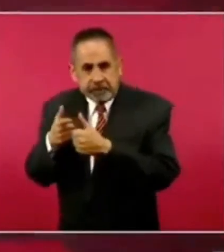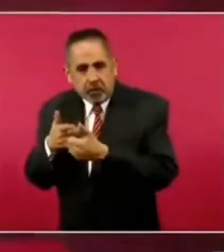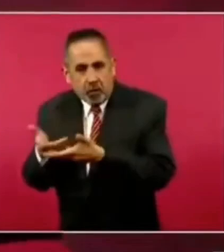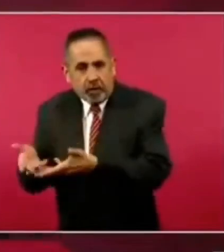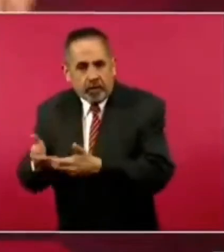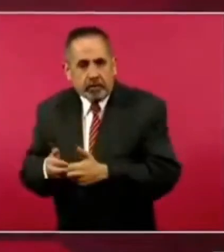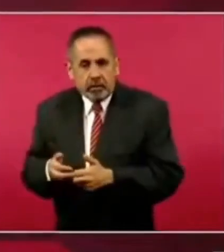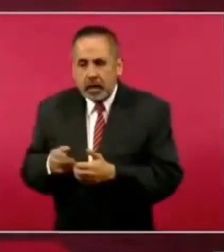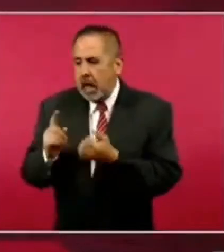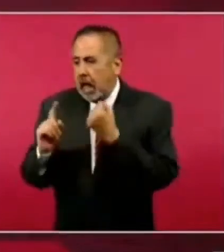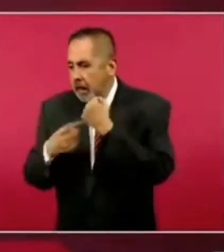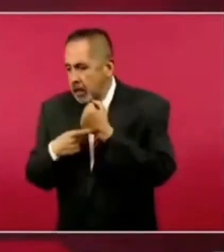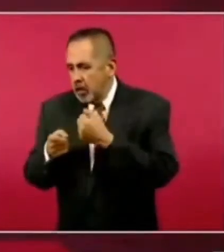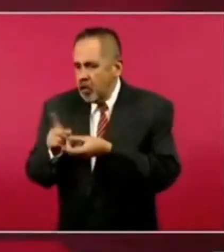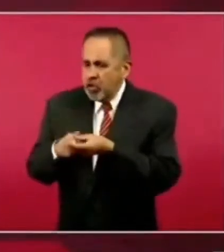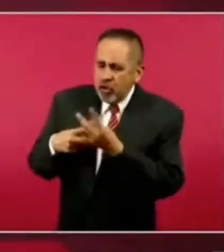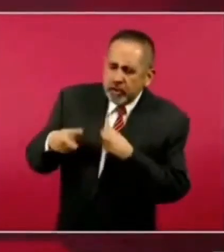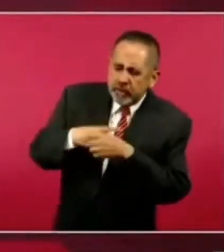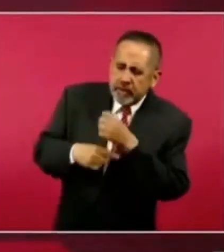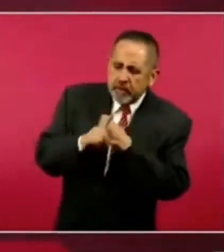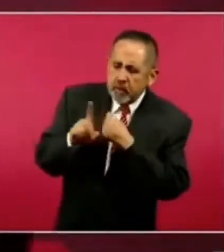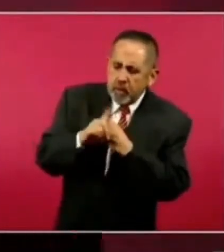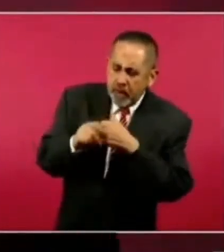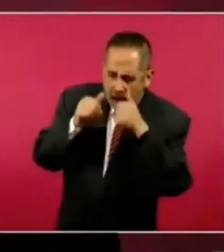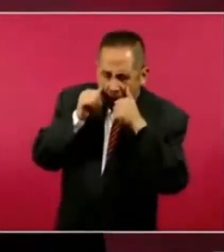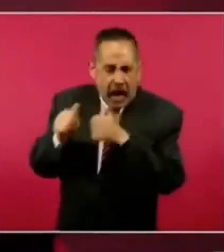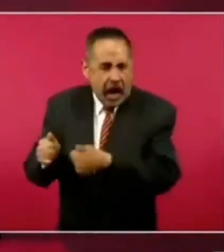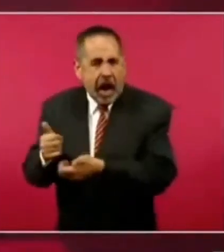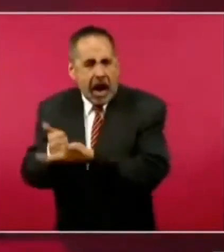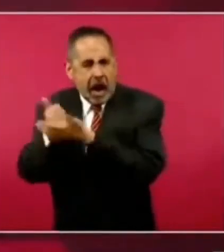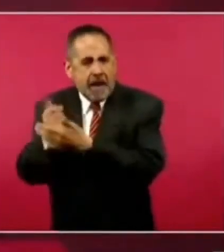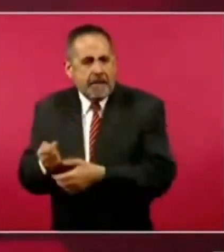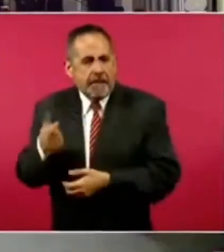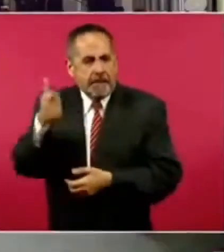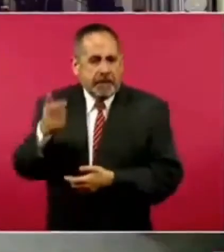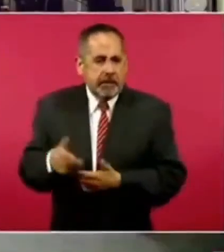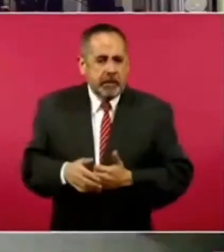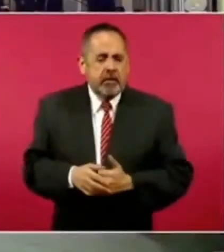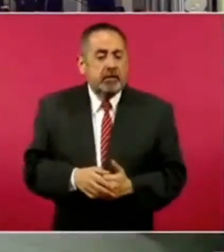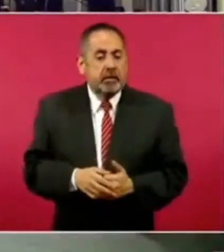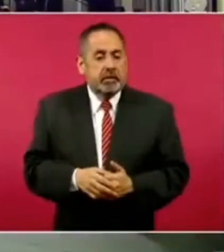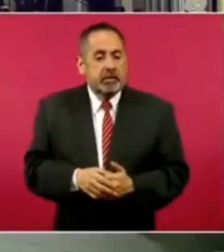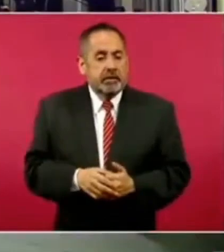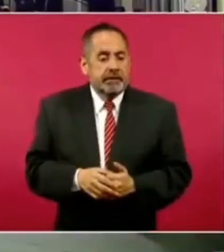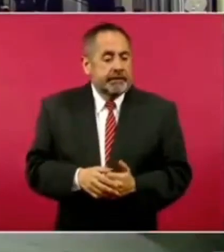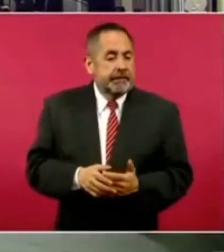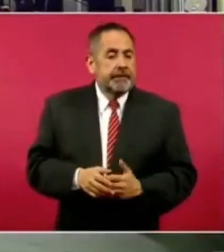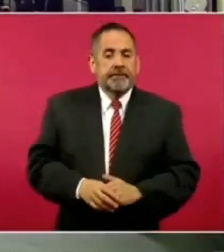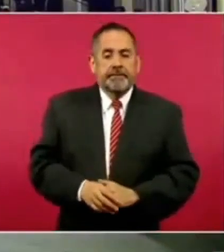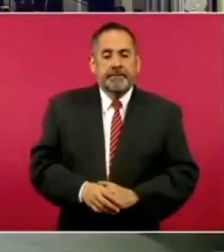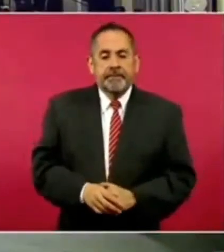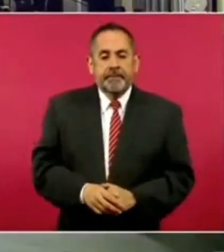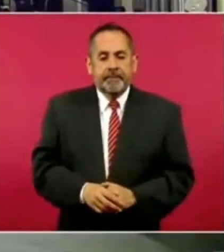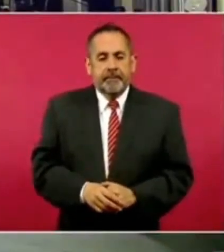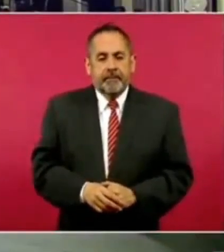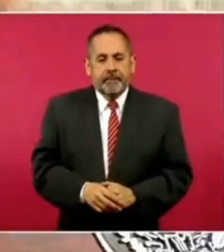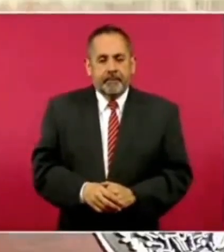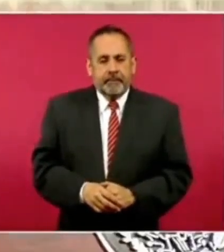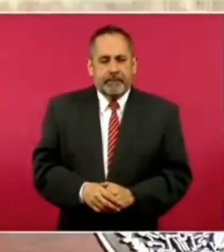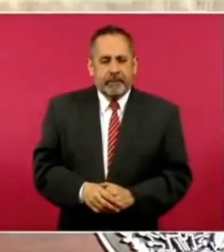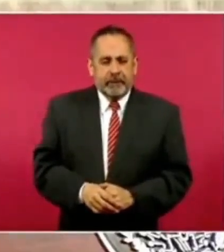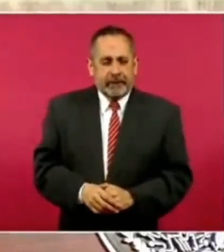el origen de la violencia. Por eso, hasta el ex rector, imagínense qué